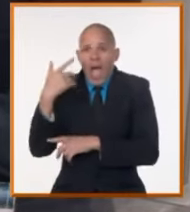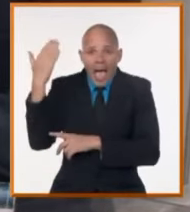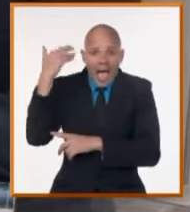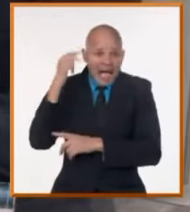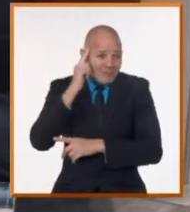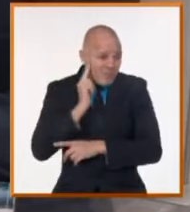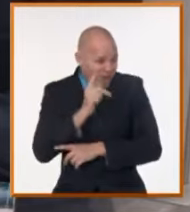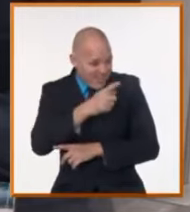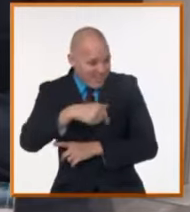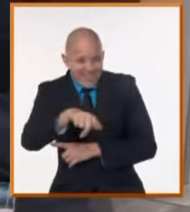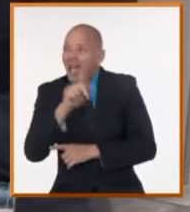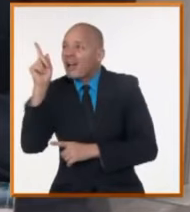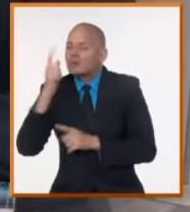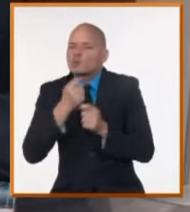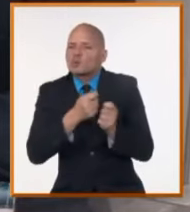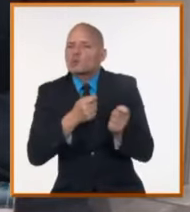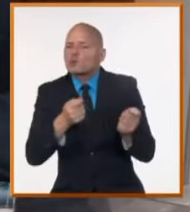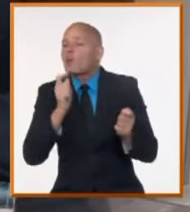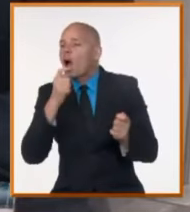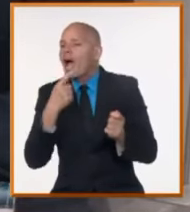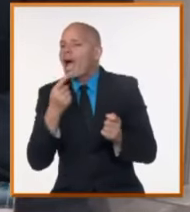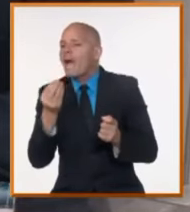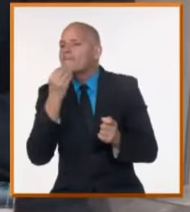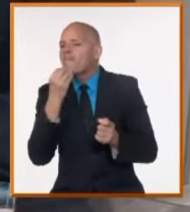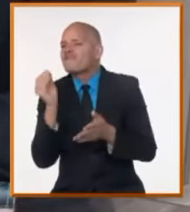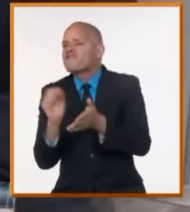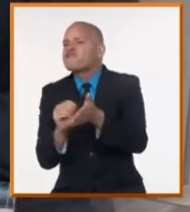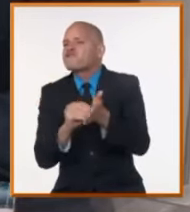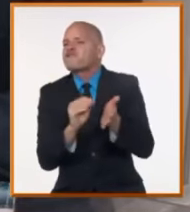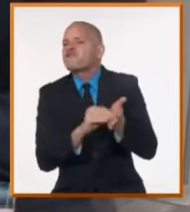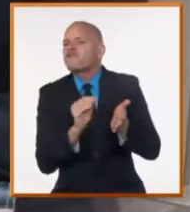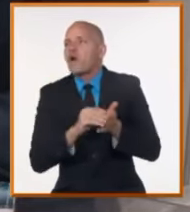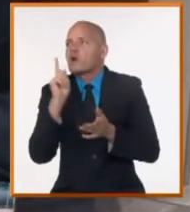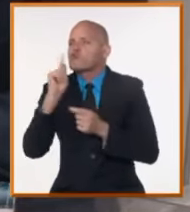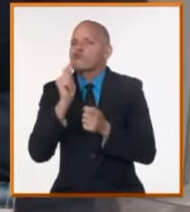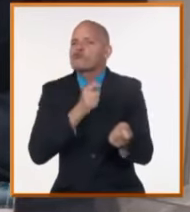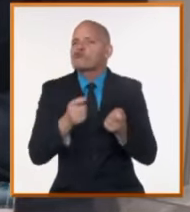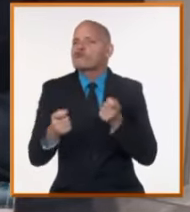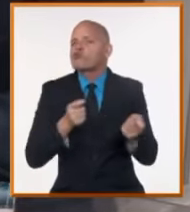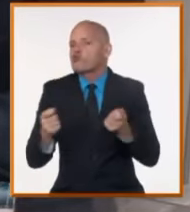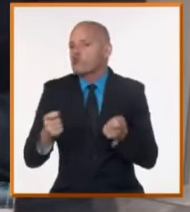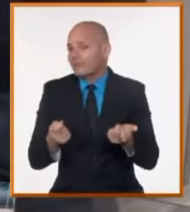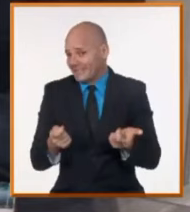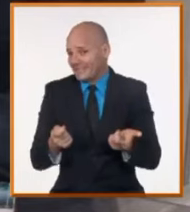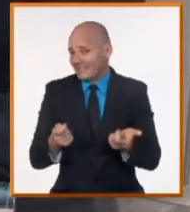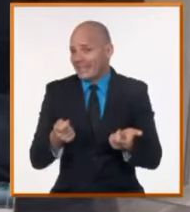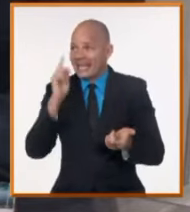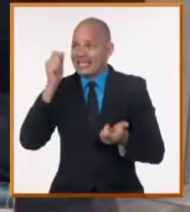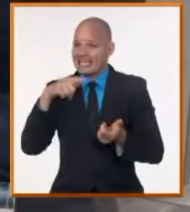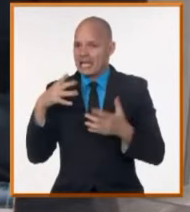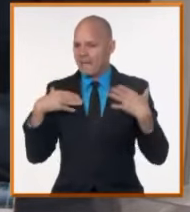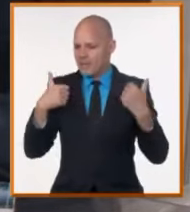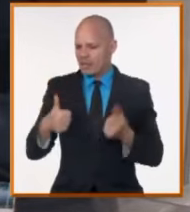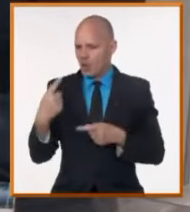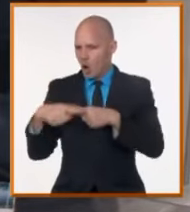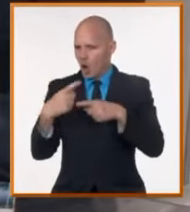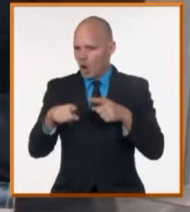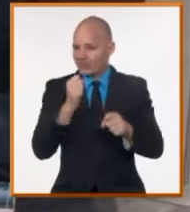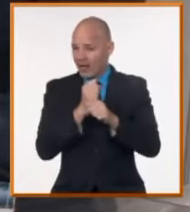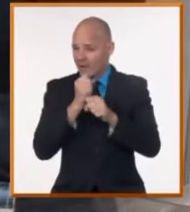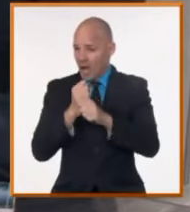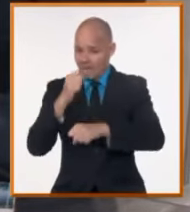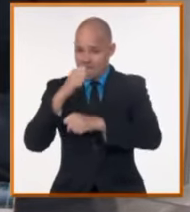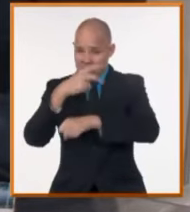conspiración antibolivariana por parte de los distintos gobiernos de los Estados Unidos, con los representantes que tenían en los distintos lugares. Está